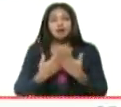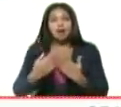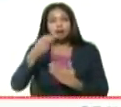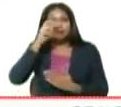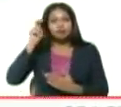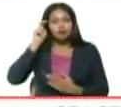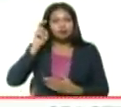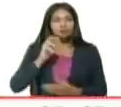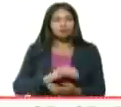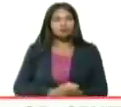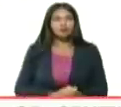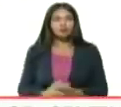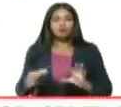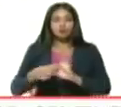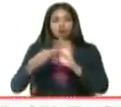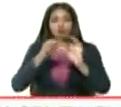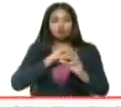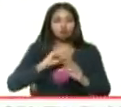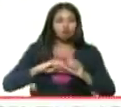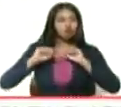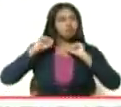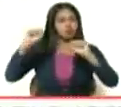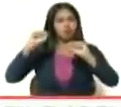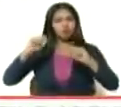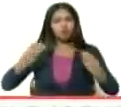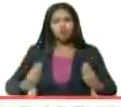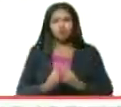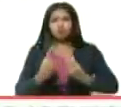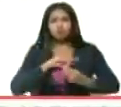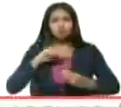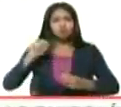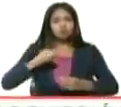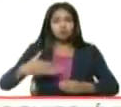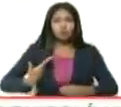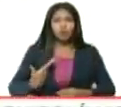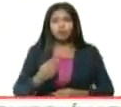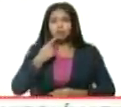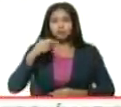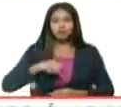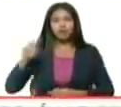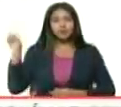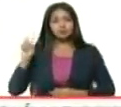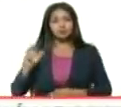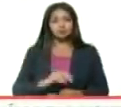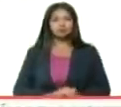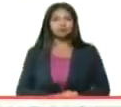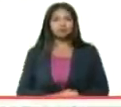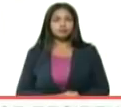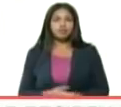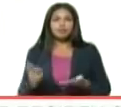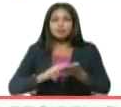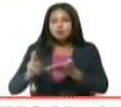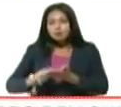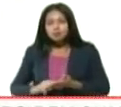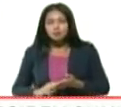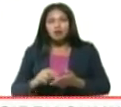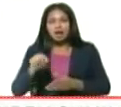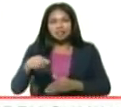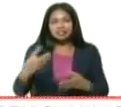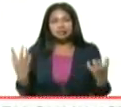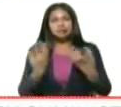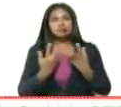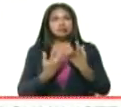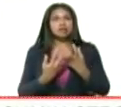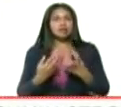Libarón. Unidos venceremos. Juntos todo es posible, decimos en Venezuela. Es una guerra de